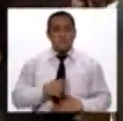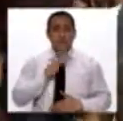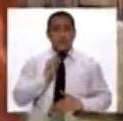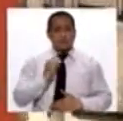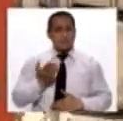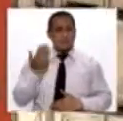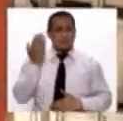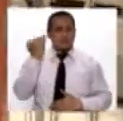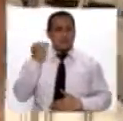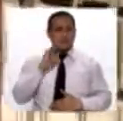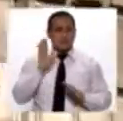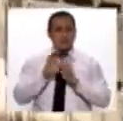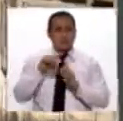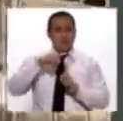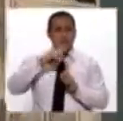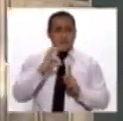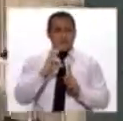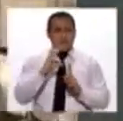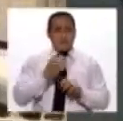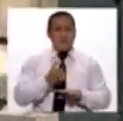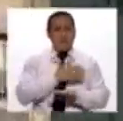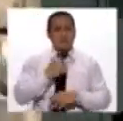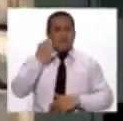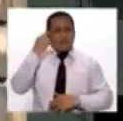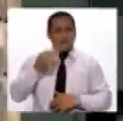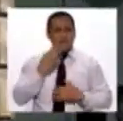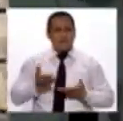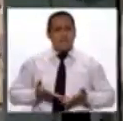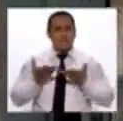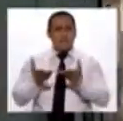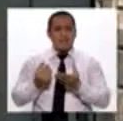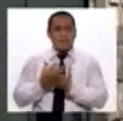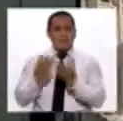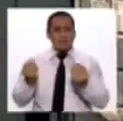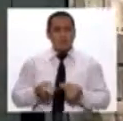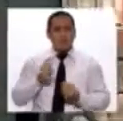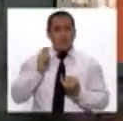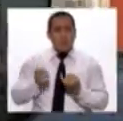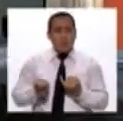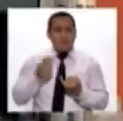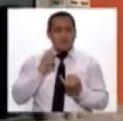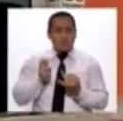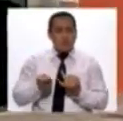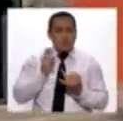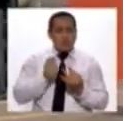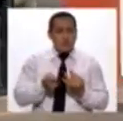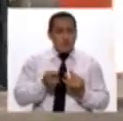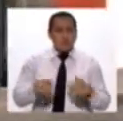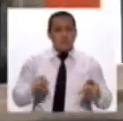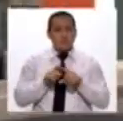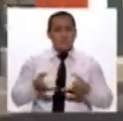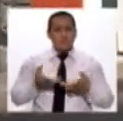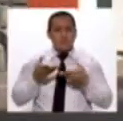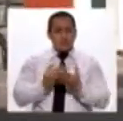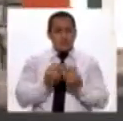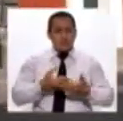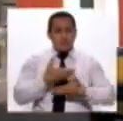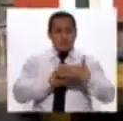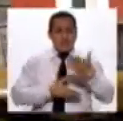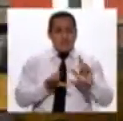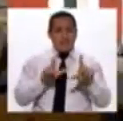Es así que hace un tiempo el Tribunal Constitucional estimó generar para los tribunales administrativos esta atribución de